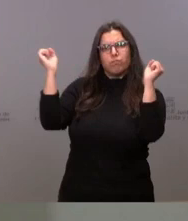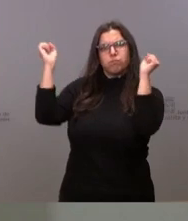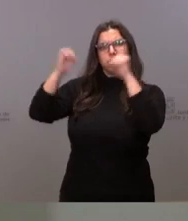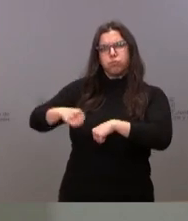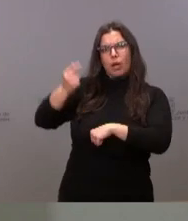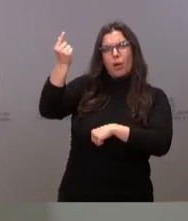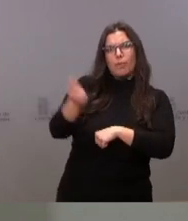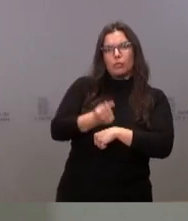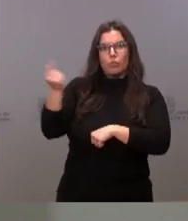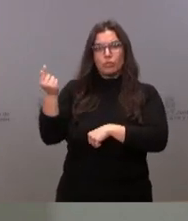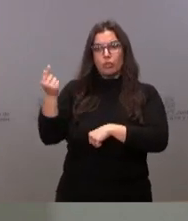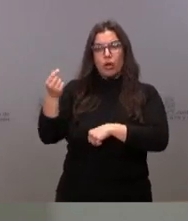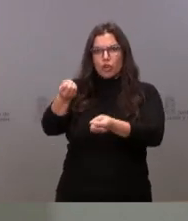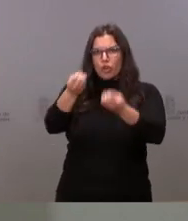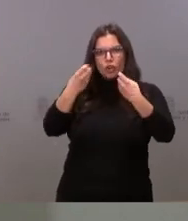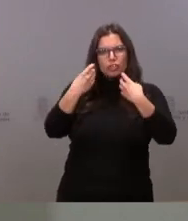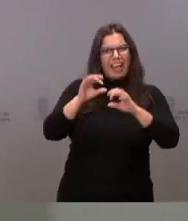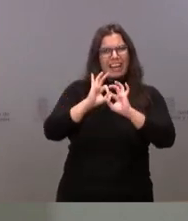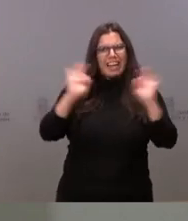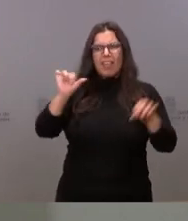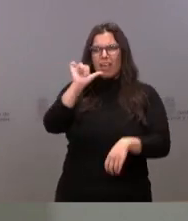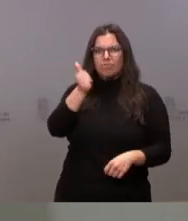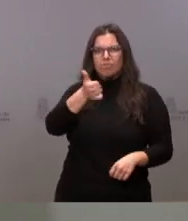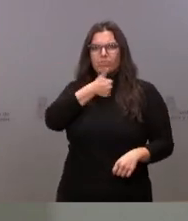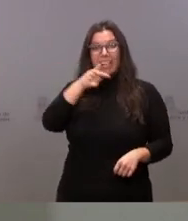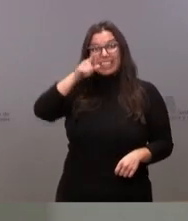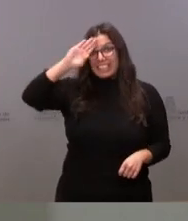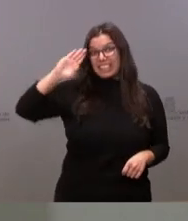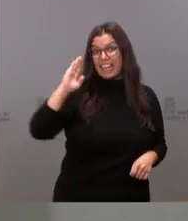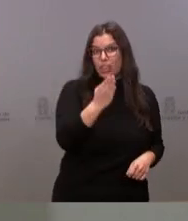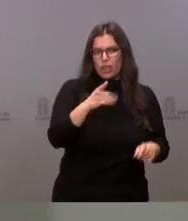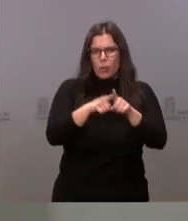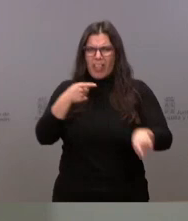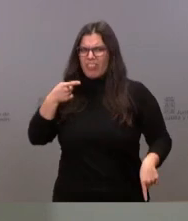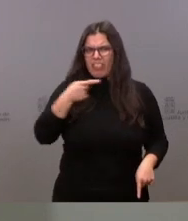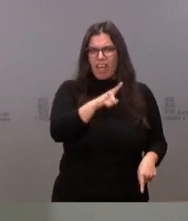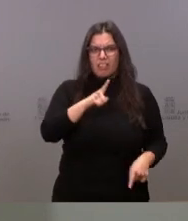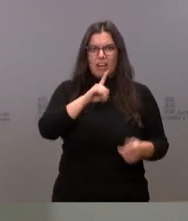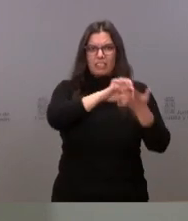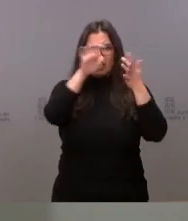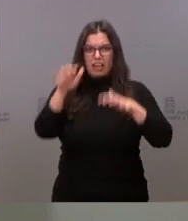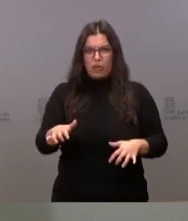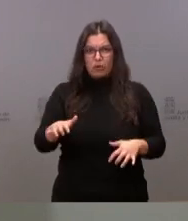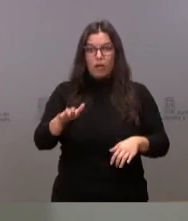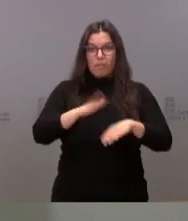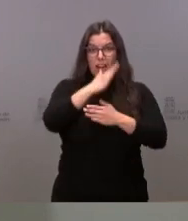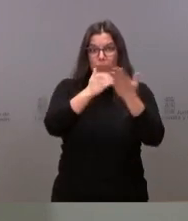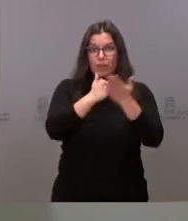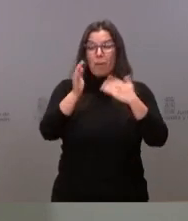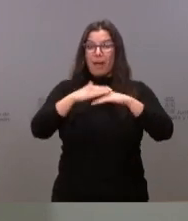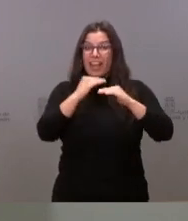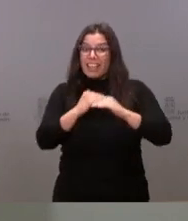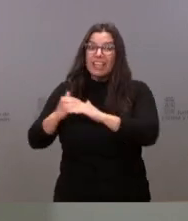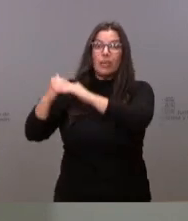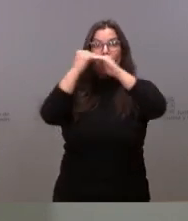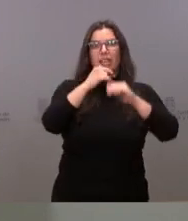este presidente. Es una traición dañina para la comunidad, para Castilla y León, para la igualdad de las personas